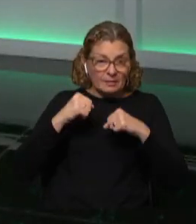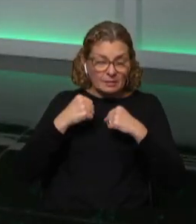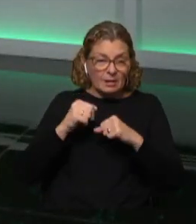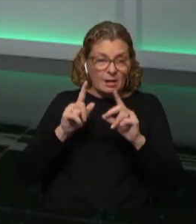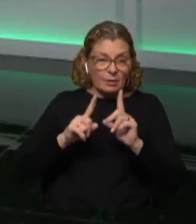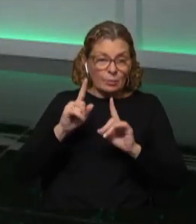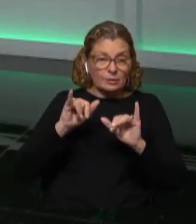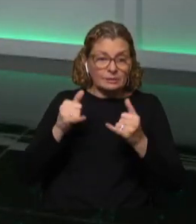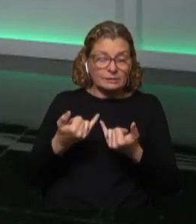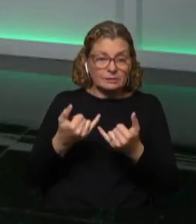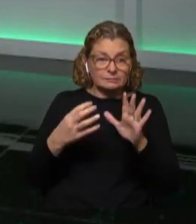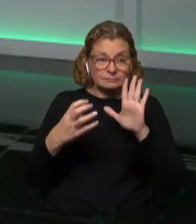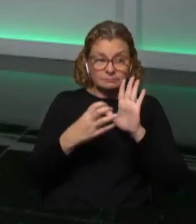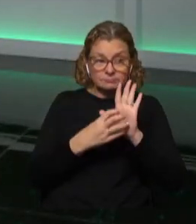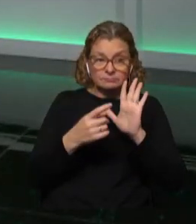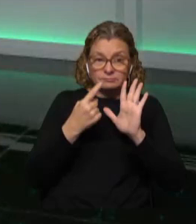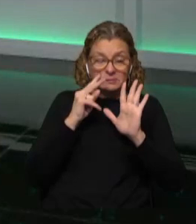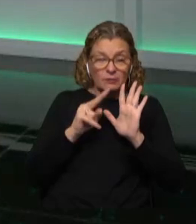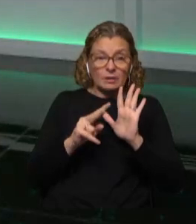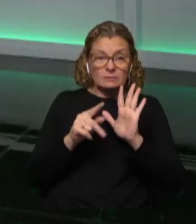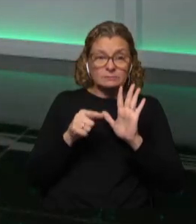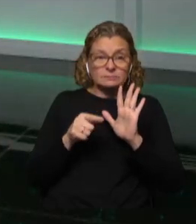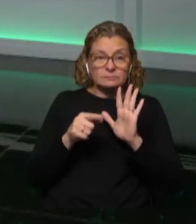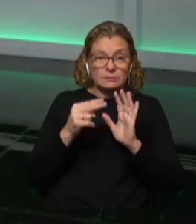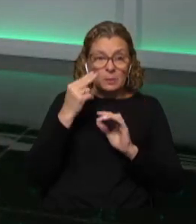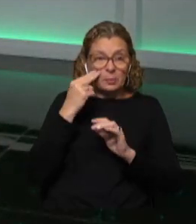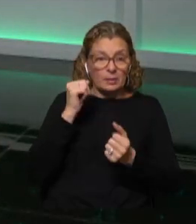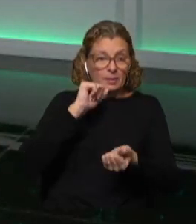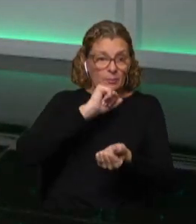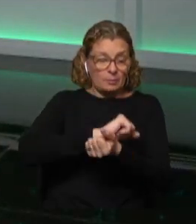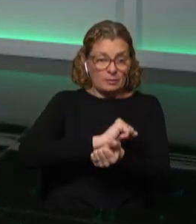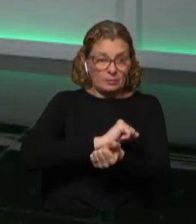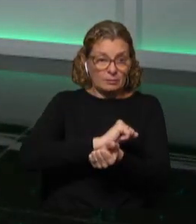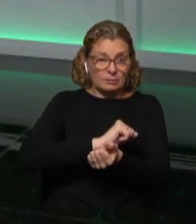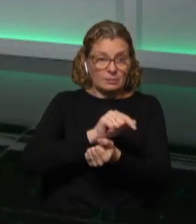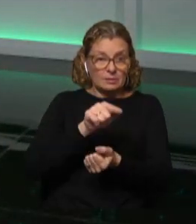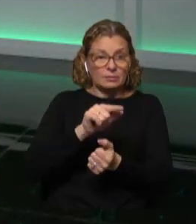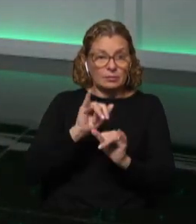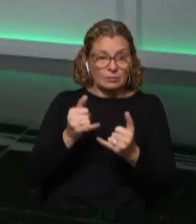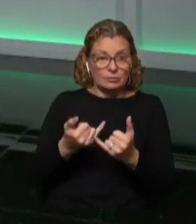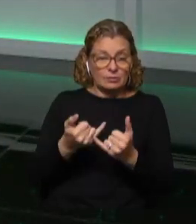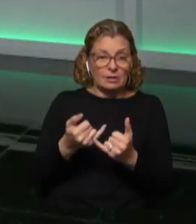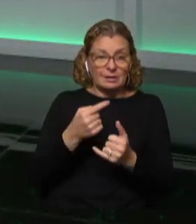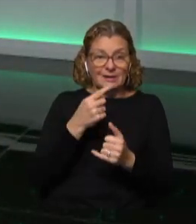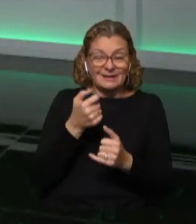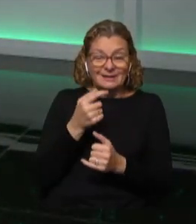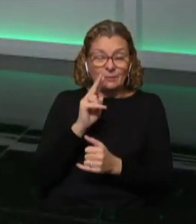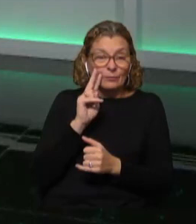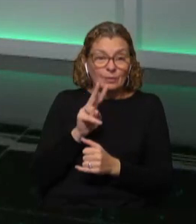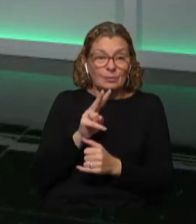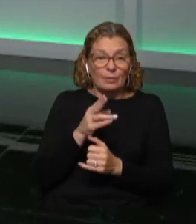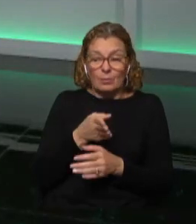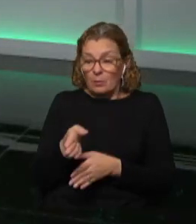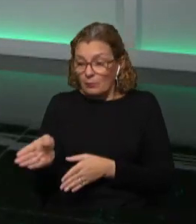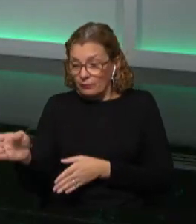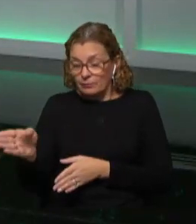ellas incluso en el Código Penal, que tienen que ver con penas de prisión. De hecho, esto que recién mostramos, el desvío